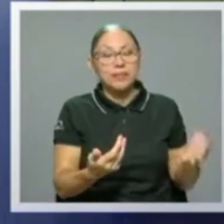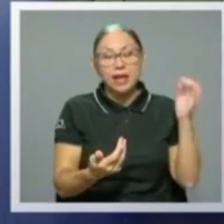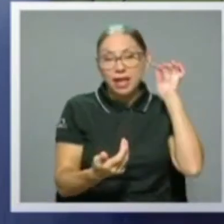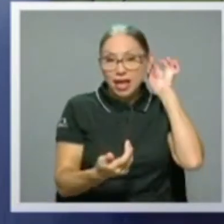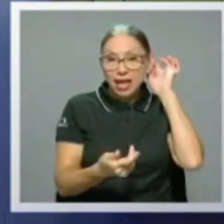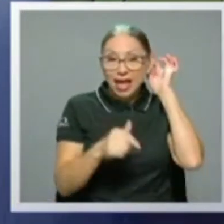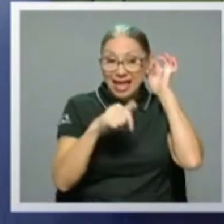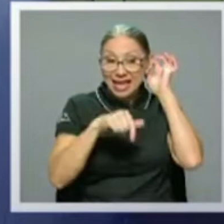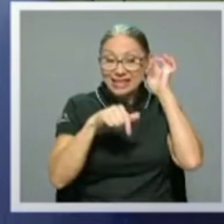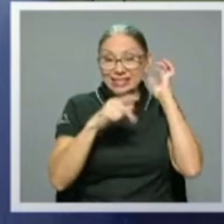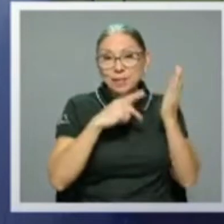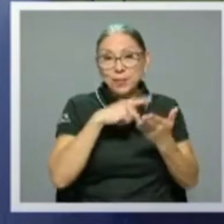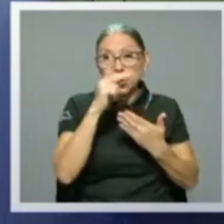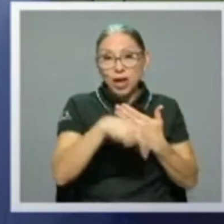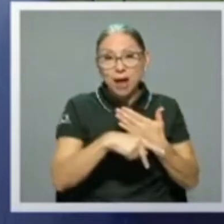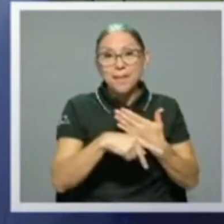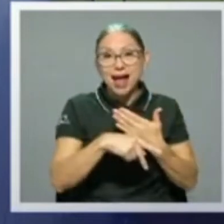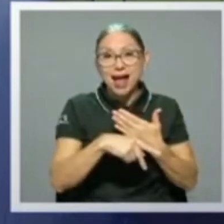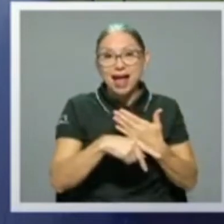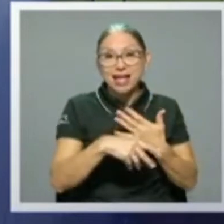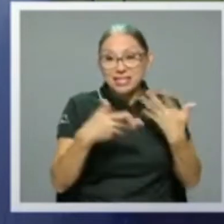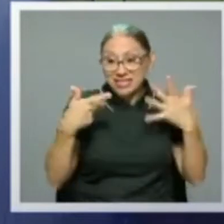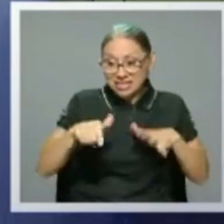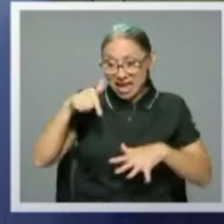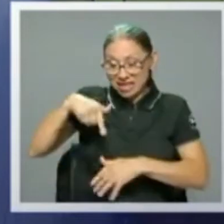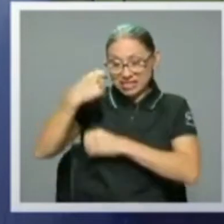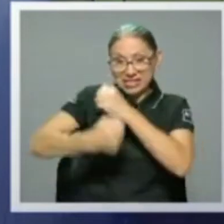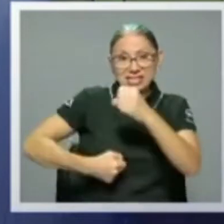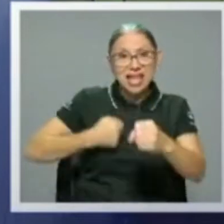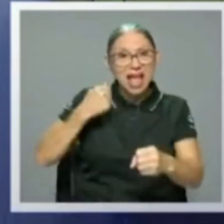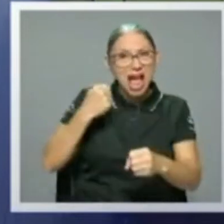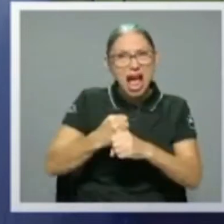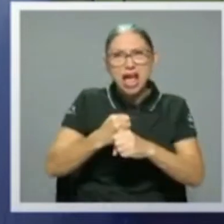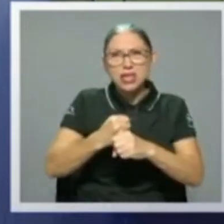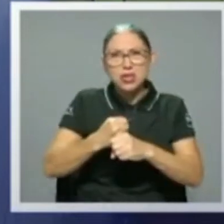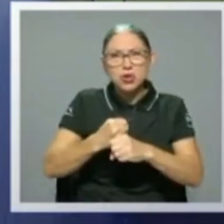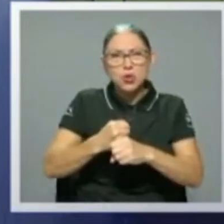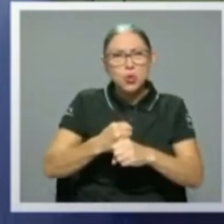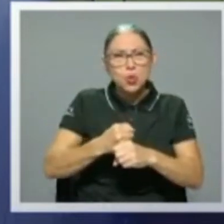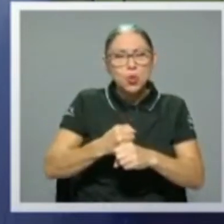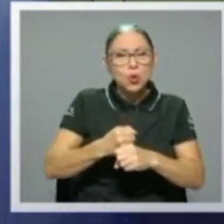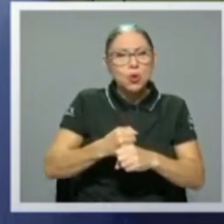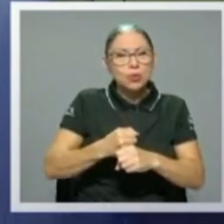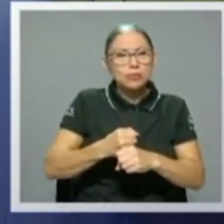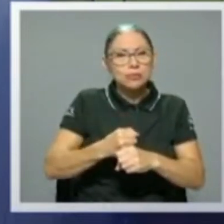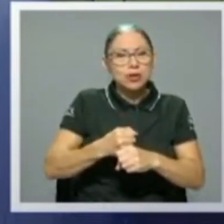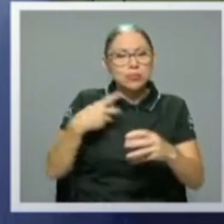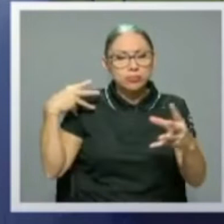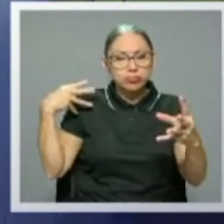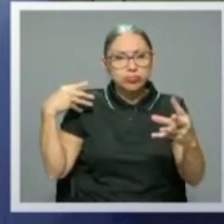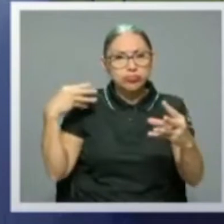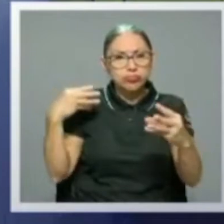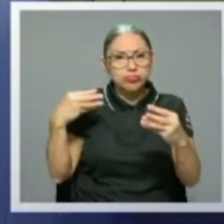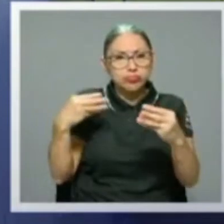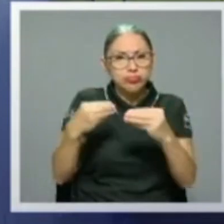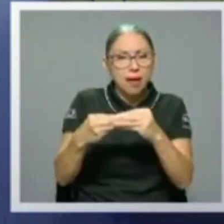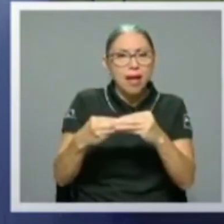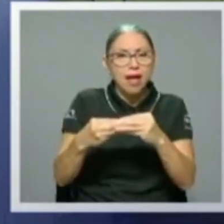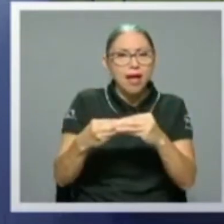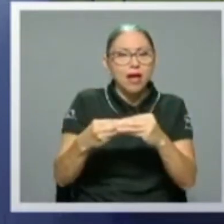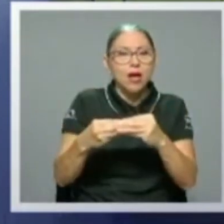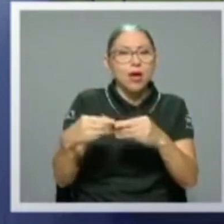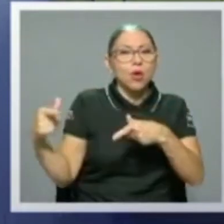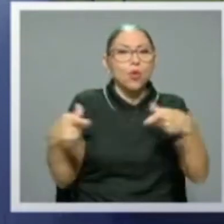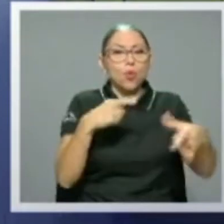este programa cumple este año alrededor de estos meses, 22 años,